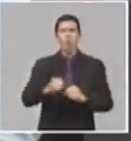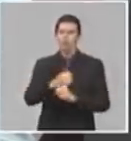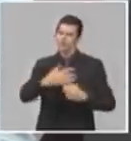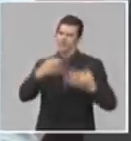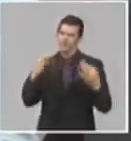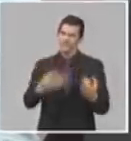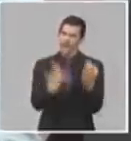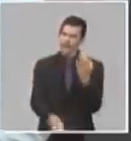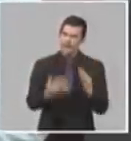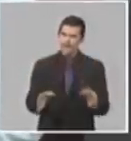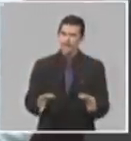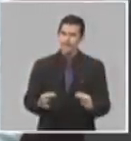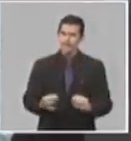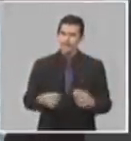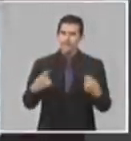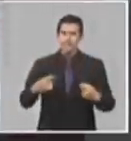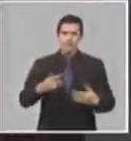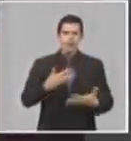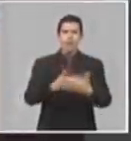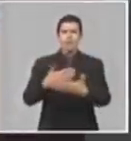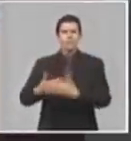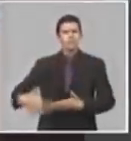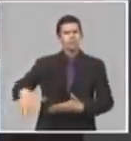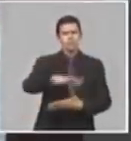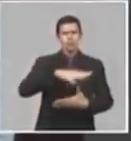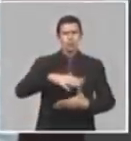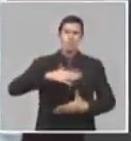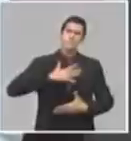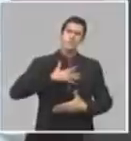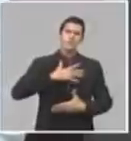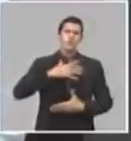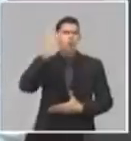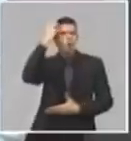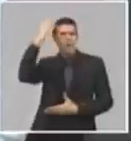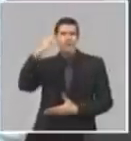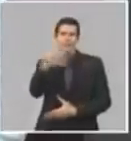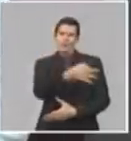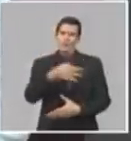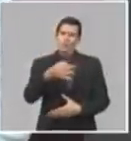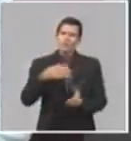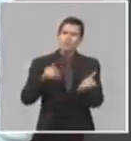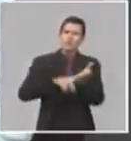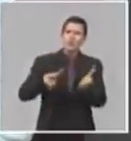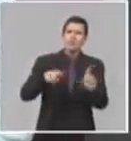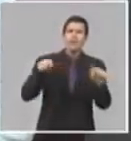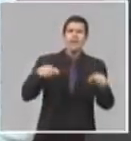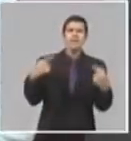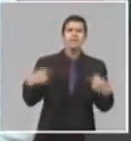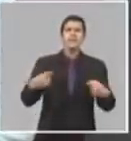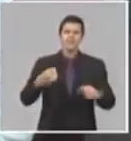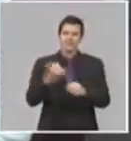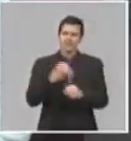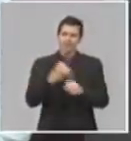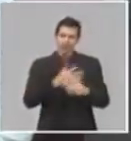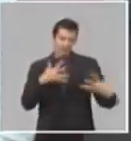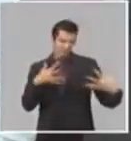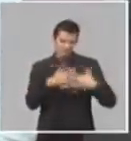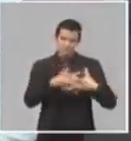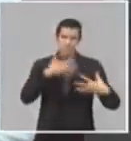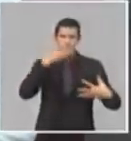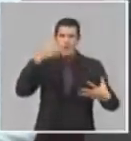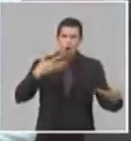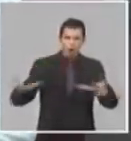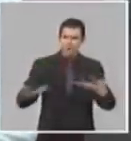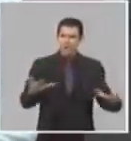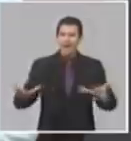aquí se tiene que reforzar el papel de los gobiernos locales, estableciendo una secuencia de acciones según prioridades como